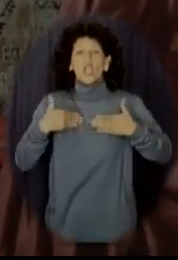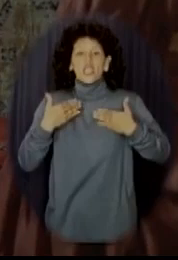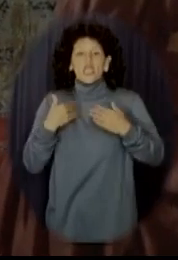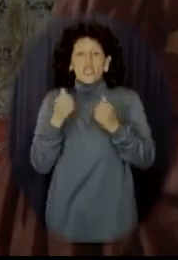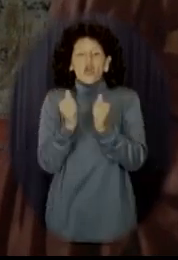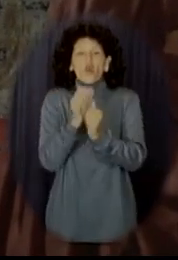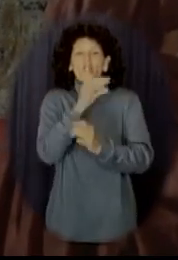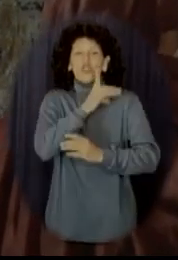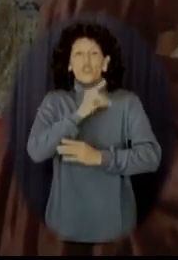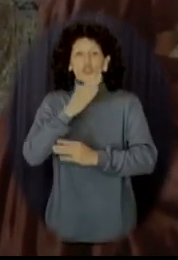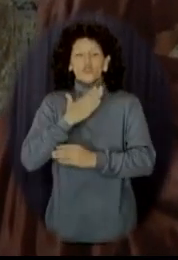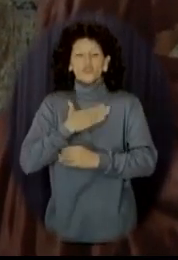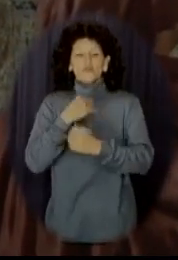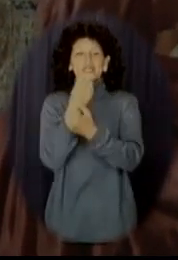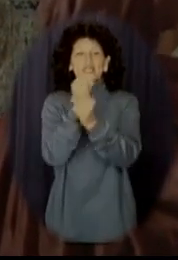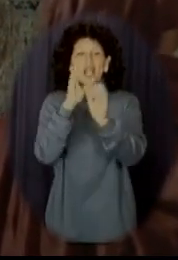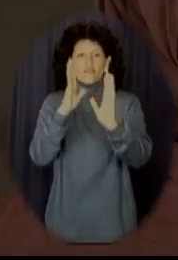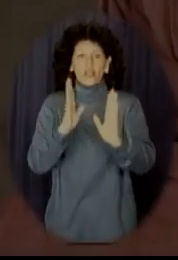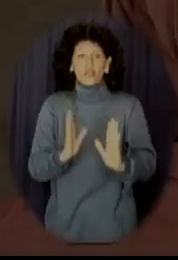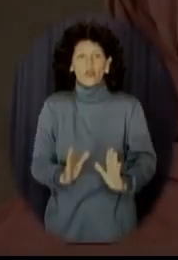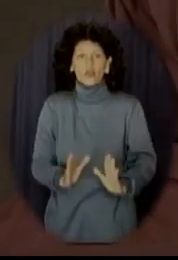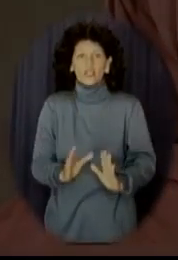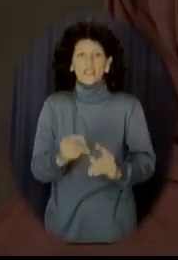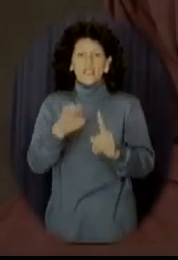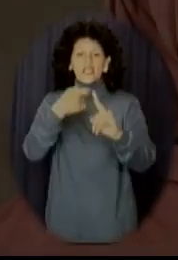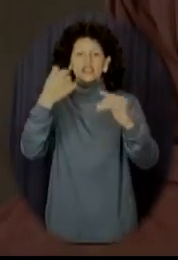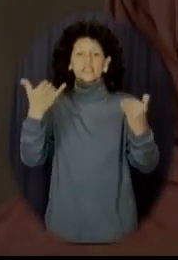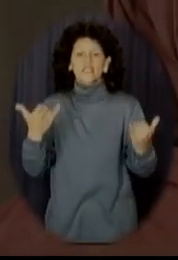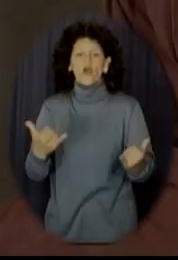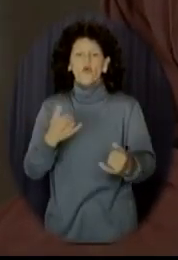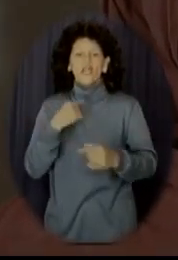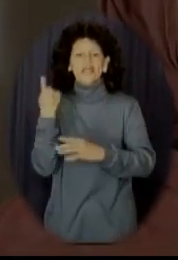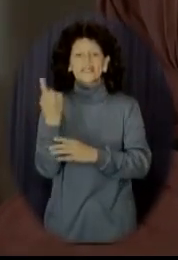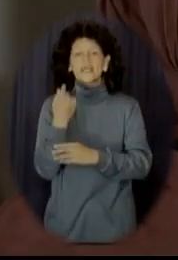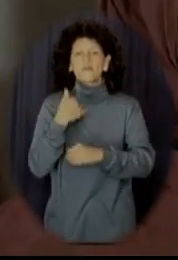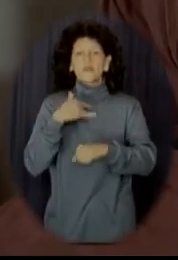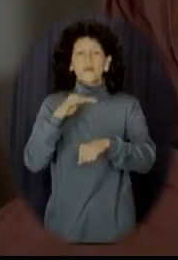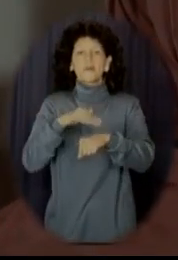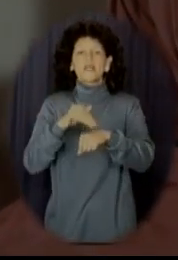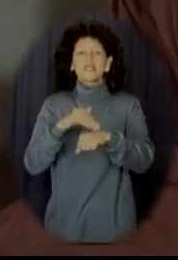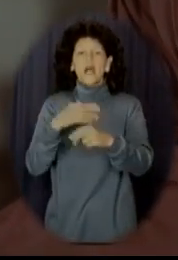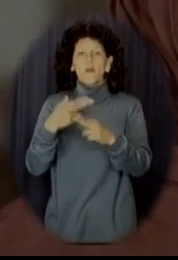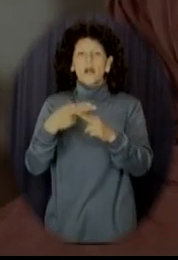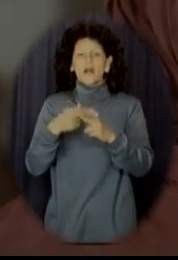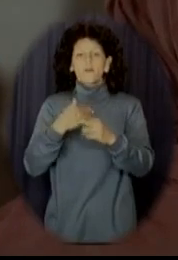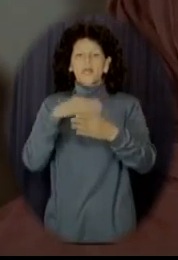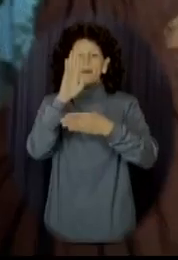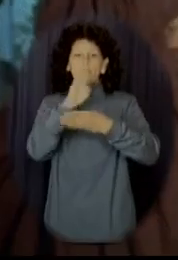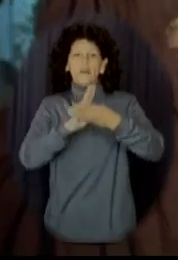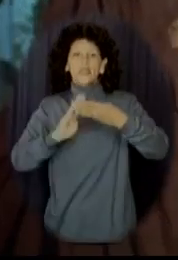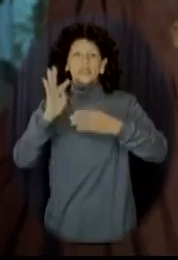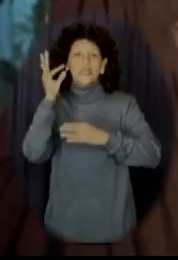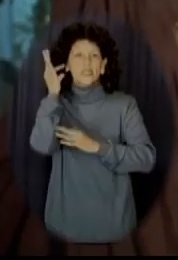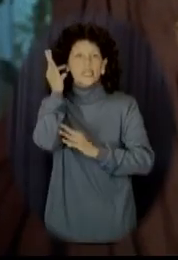se alegra con Dios, mi Salvador. Desde ahora siempre me llamarán